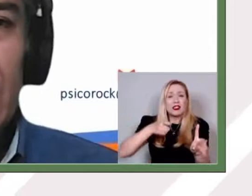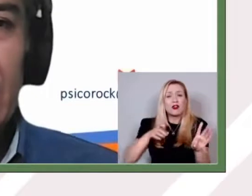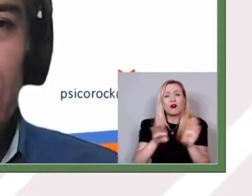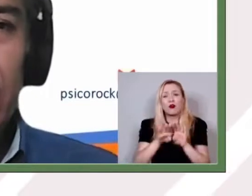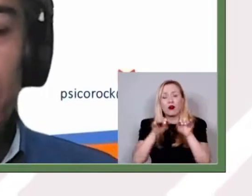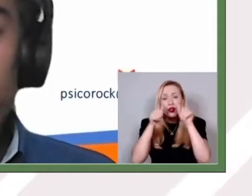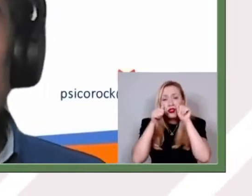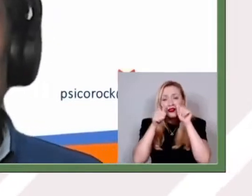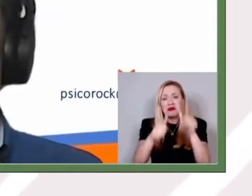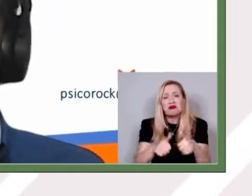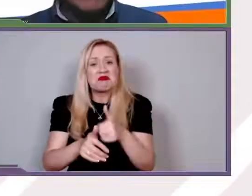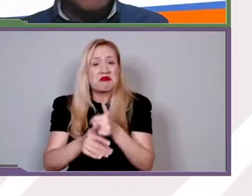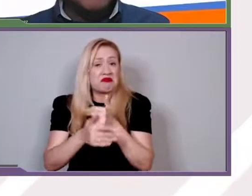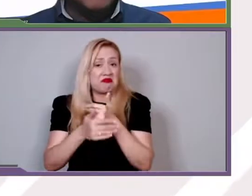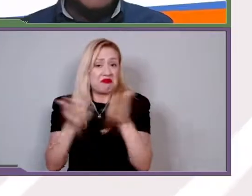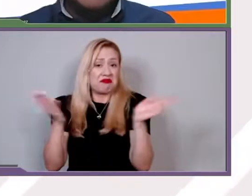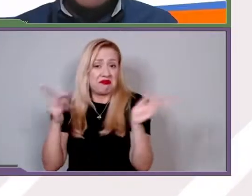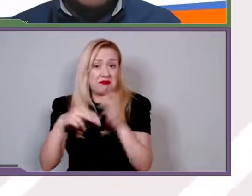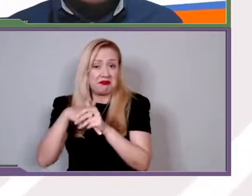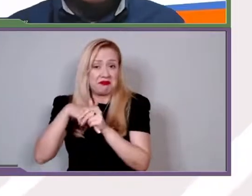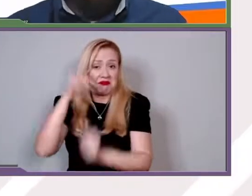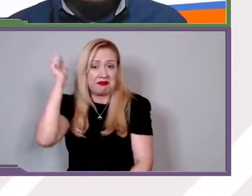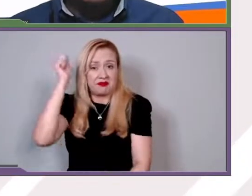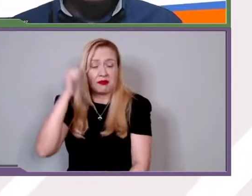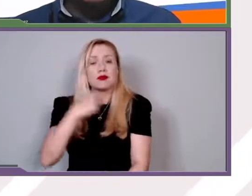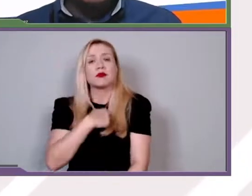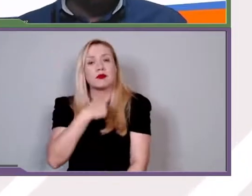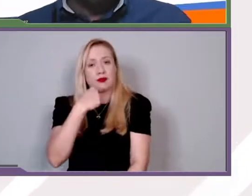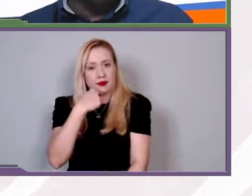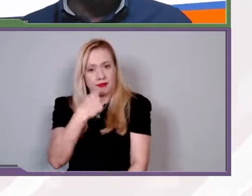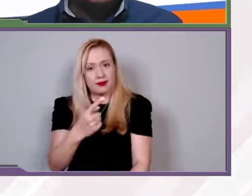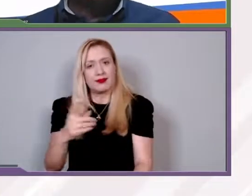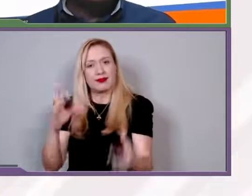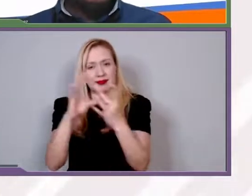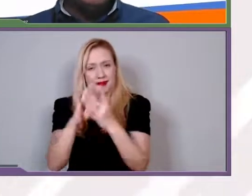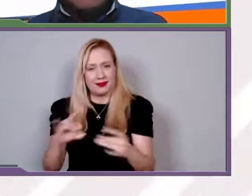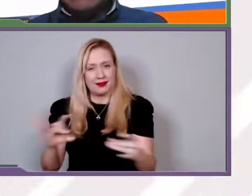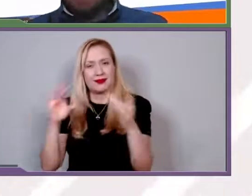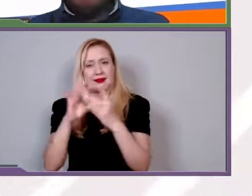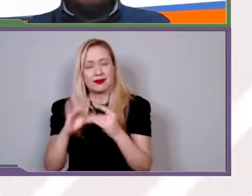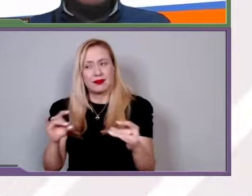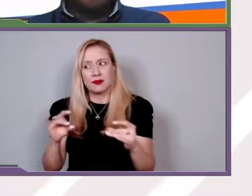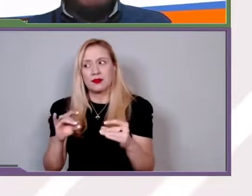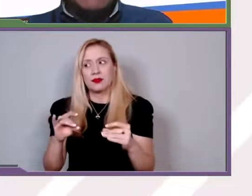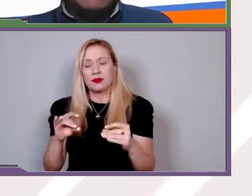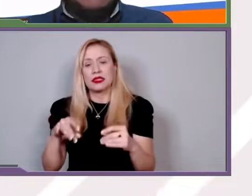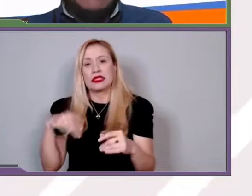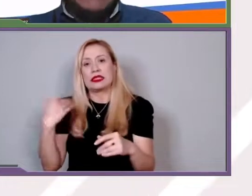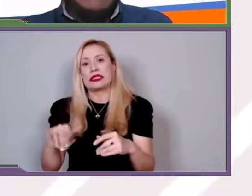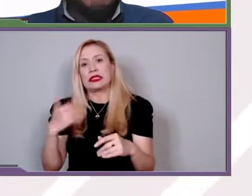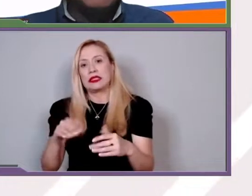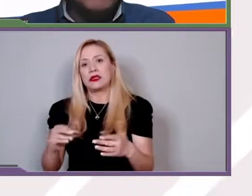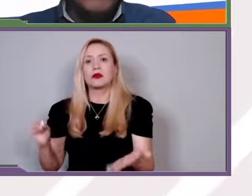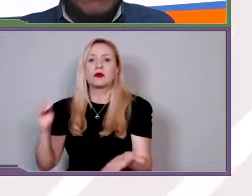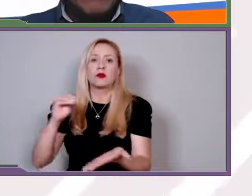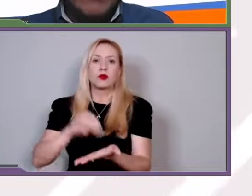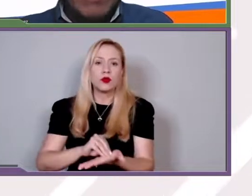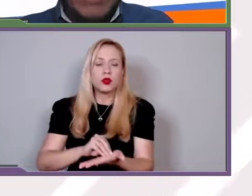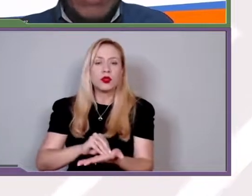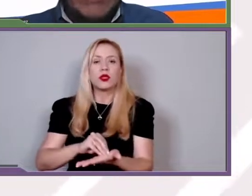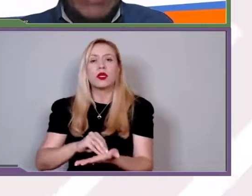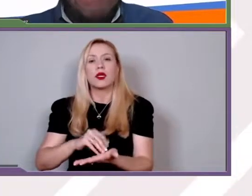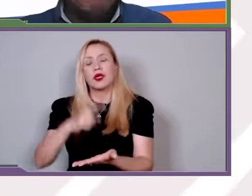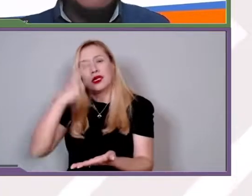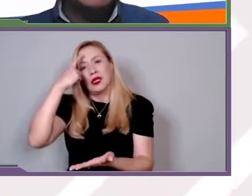tipo de situaciones, porque como lo dije en ese conversatorio que tuvimos, se tuvieron que implementar planes gerontológicos